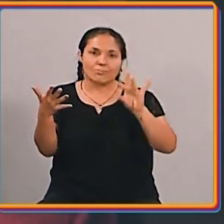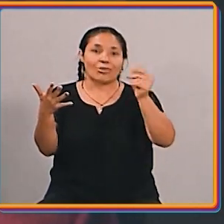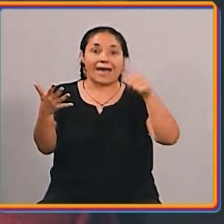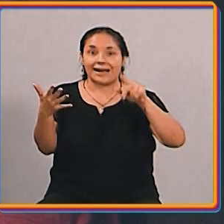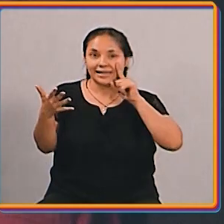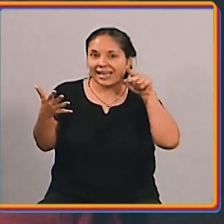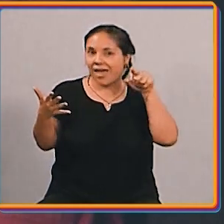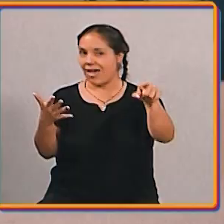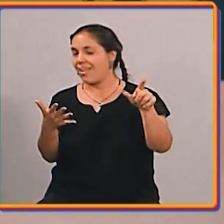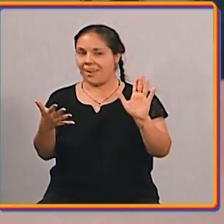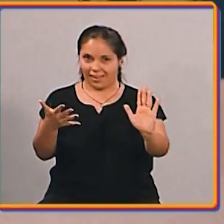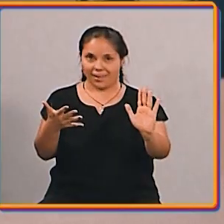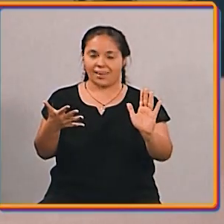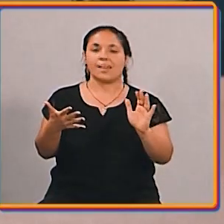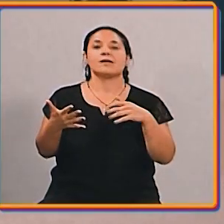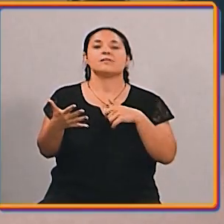mismísimo Dani.